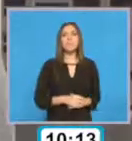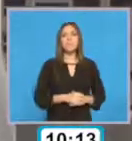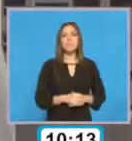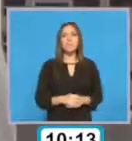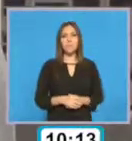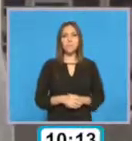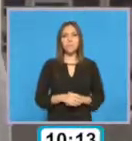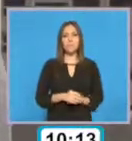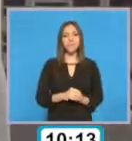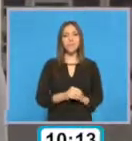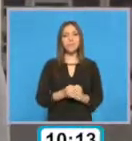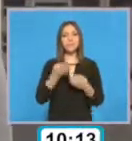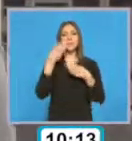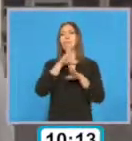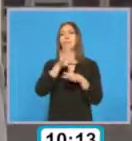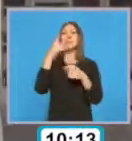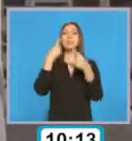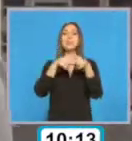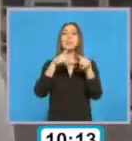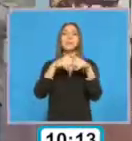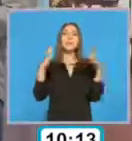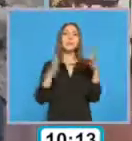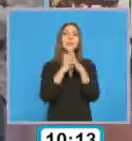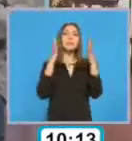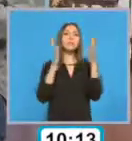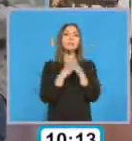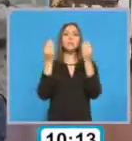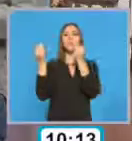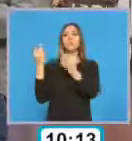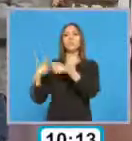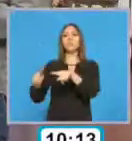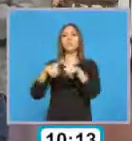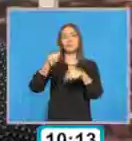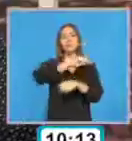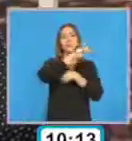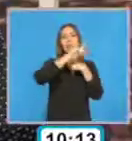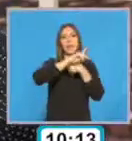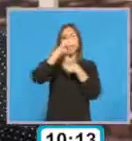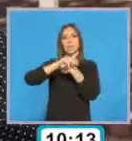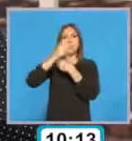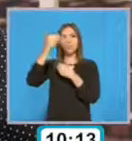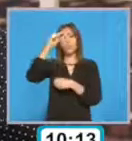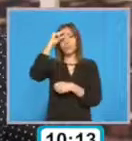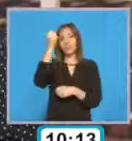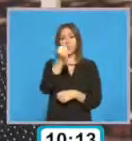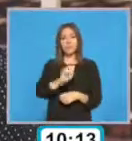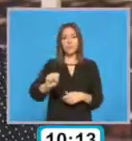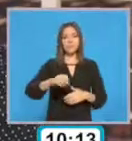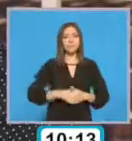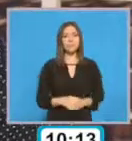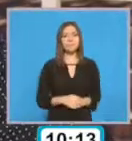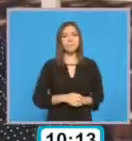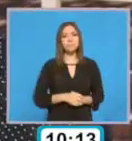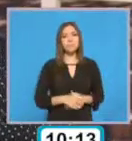a que han participado muchos. Muchos países, sí, fíjate, hay gente... Muchos talentos. Sí,